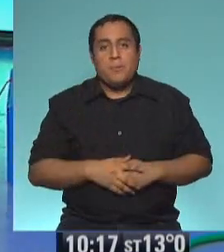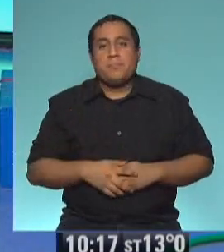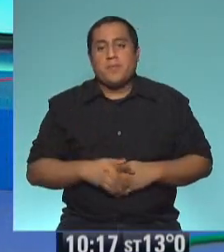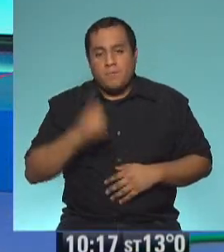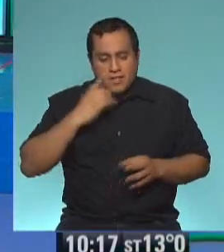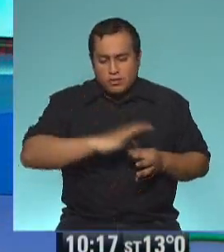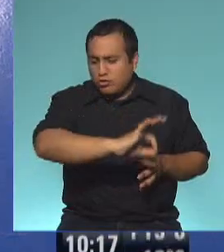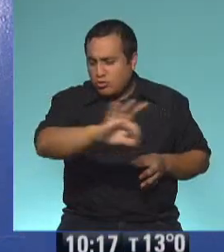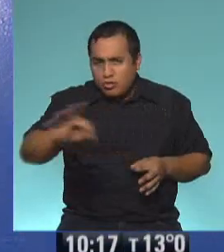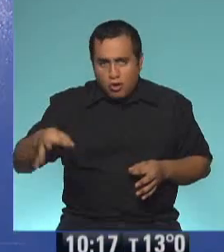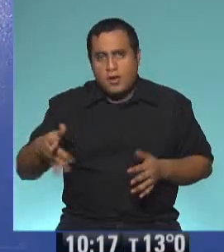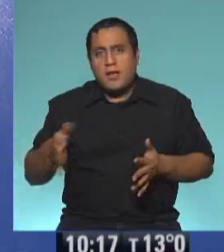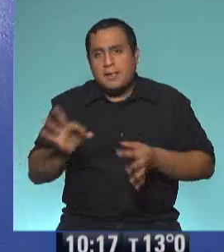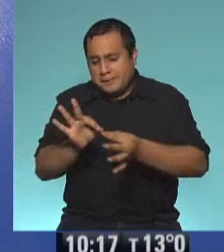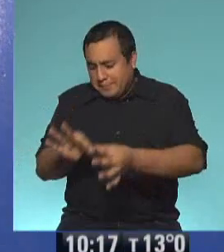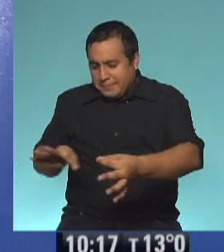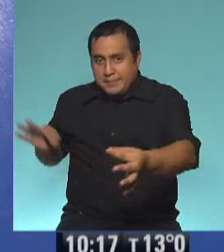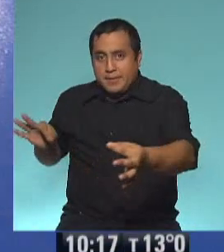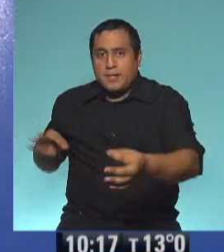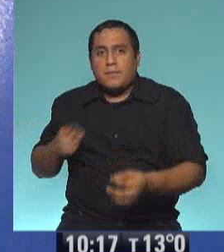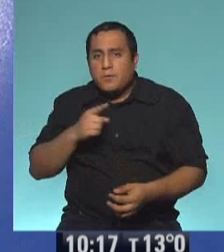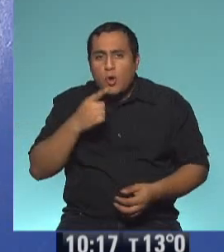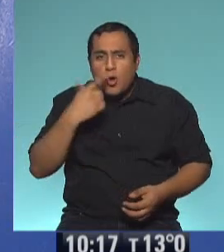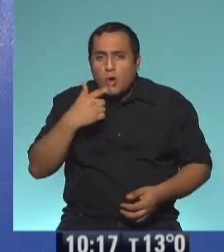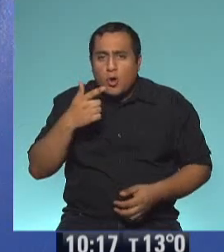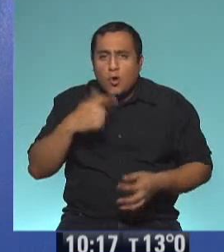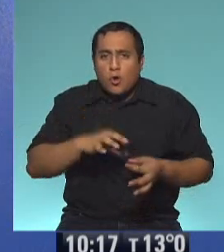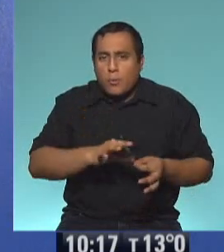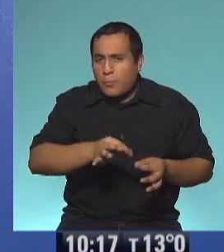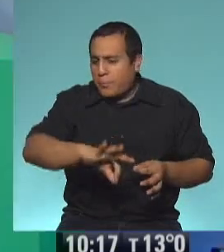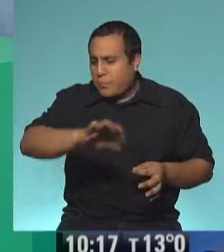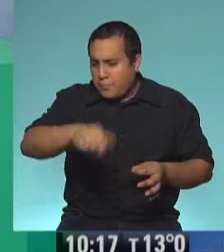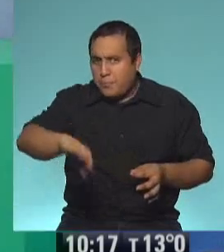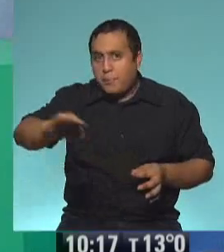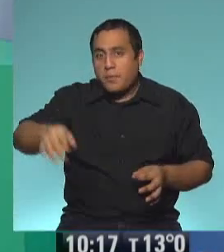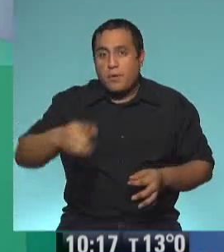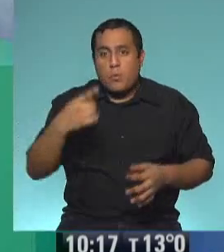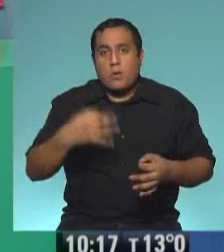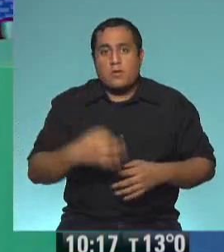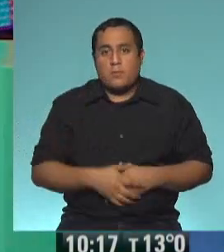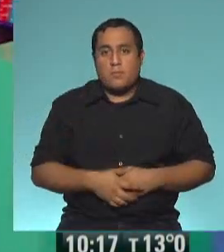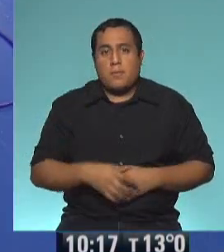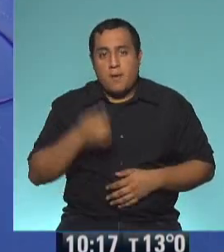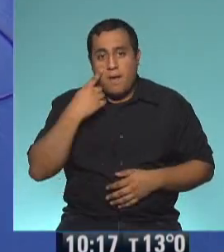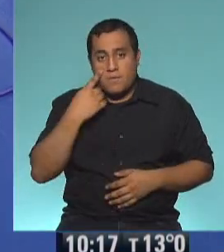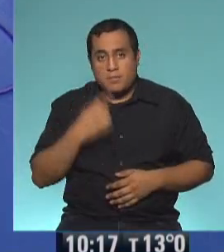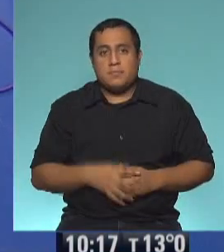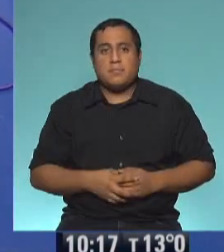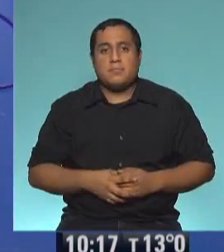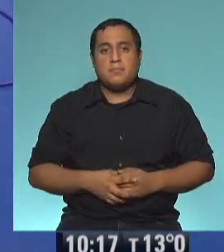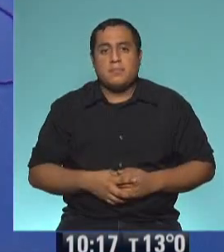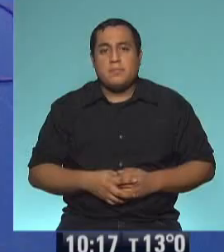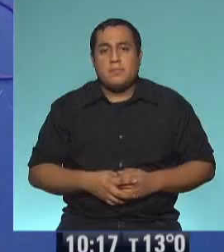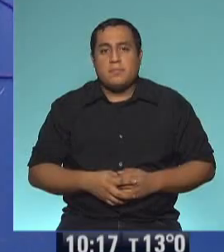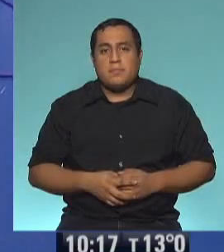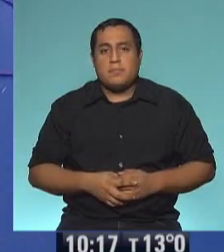sogas, los violines... Sí. Ay, mirá ese rojo, está buenísimo. Está buenísimo, sí. Sí. No sé bien, tíralo para allá, dale. A ver, ¿te lo tengo? Sí. Así ahí sigue.